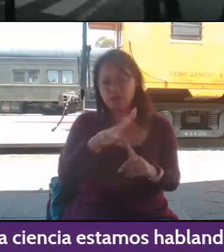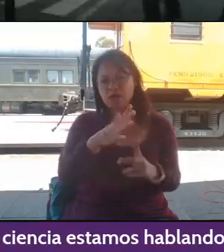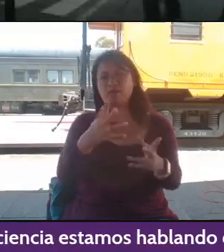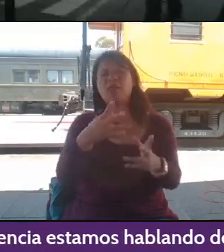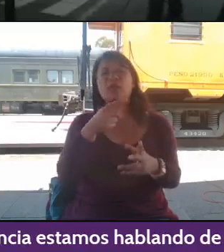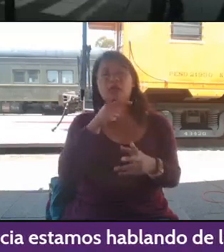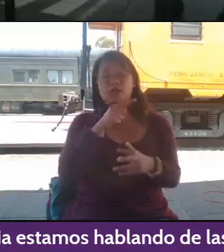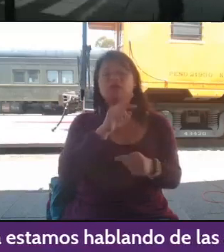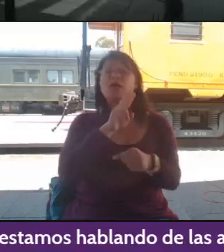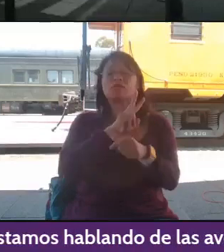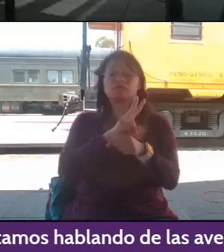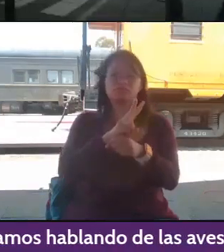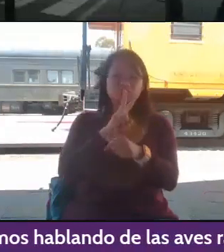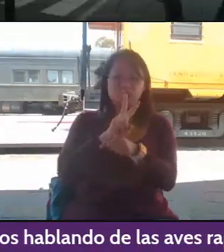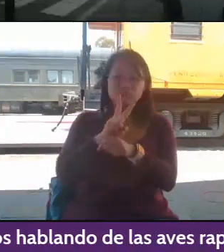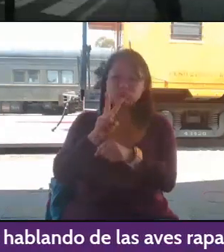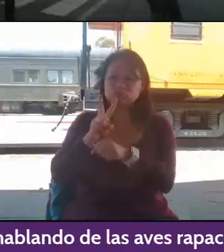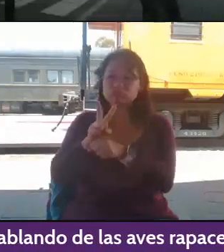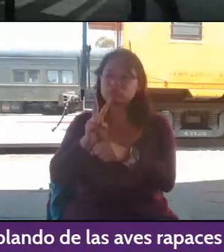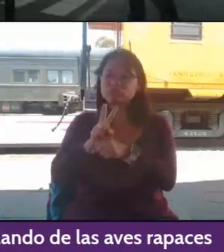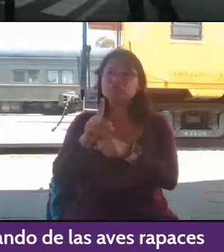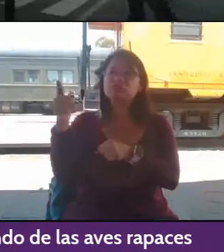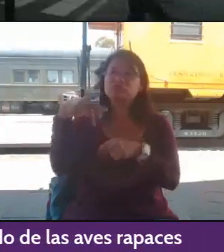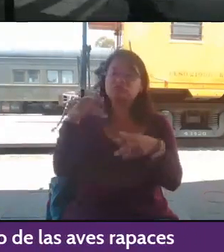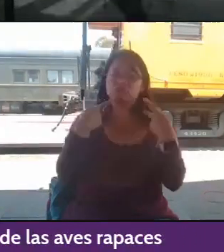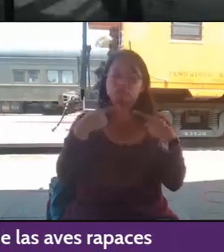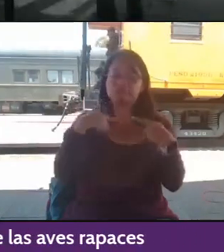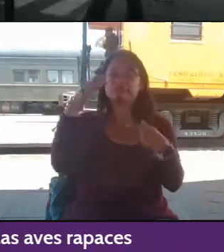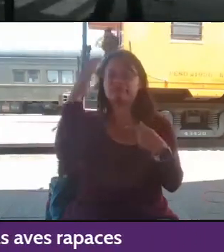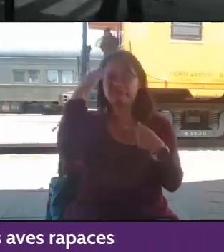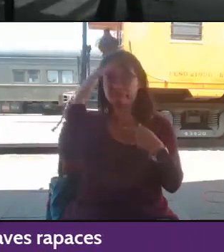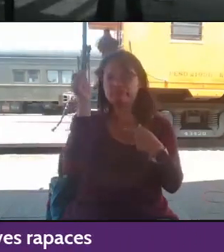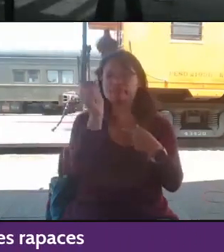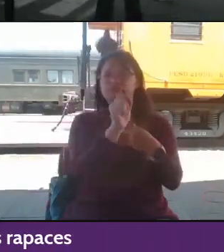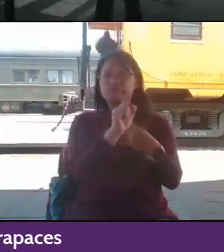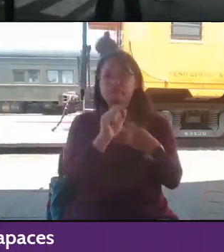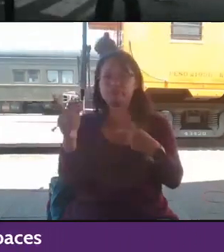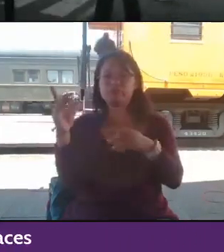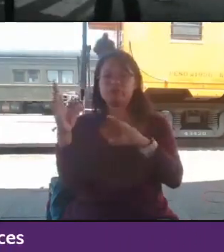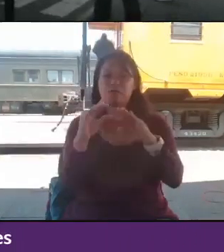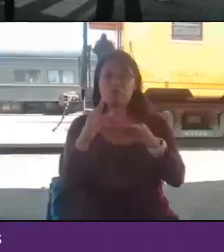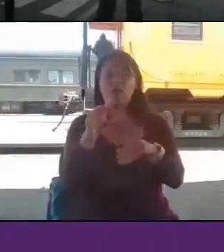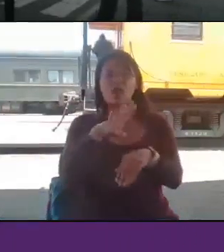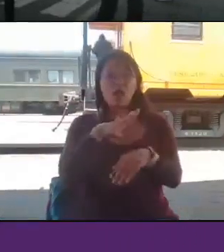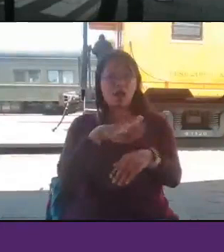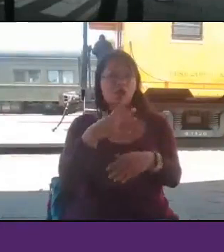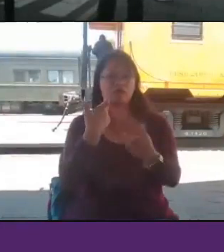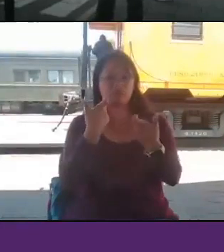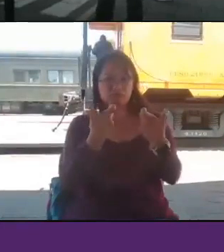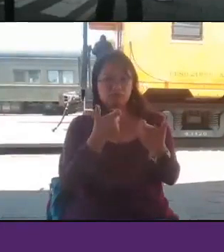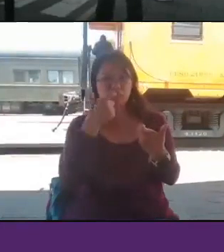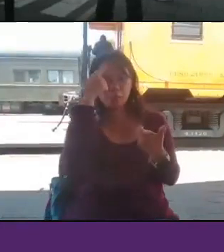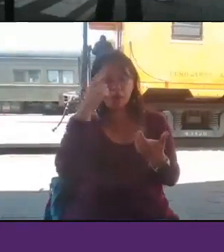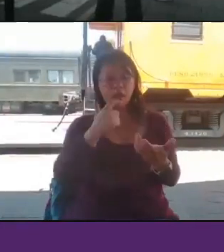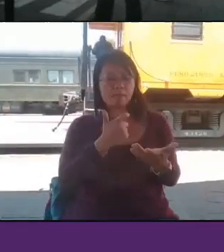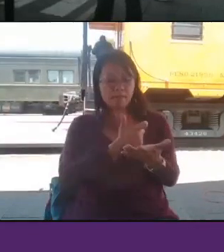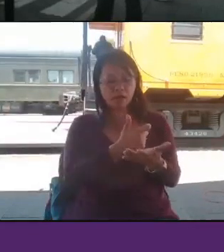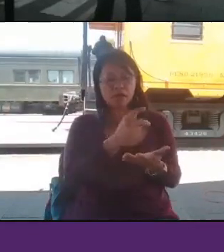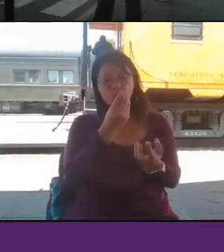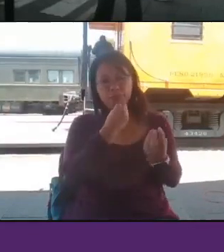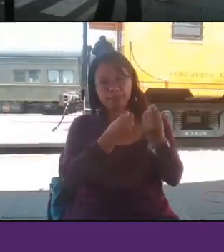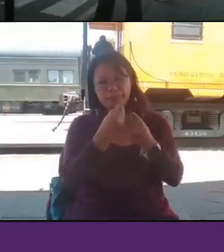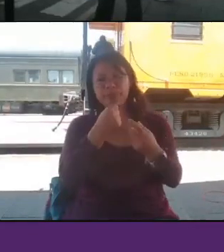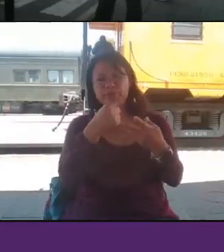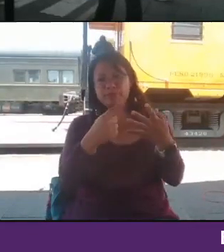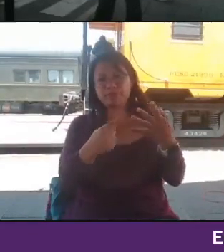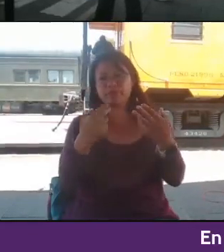vamos a hacer, revisa que estemos capacitados, que tengamos la posibilidad de mantener los animales, que tengamos el recurso para mantenerlos, y después de todo eso